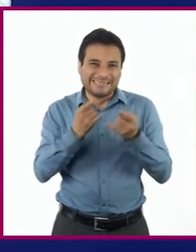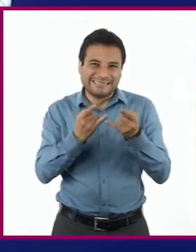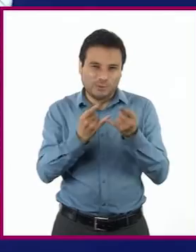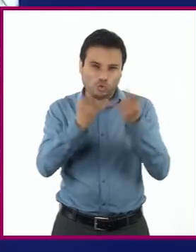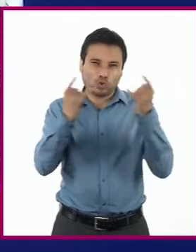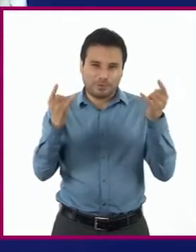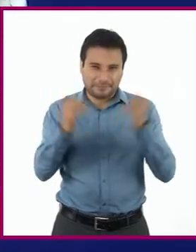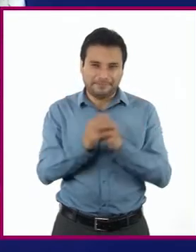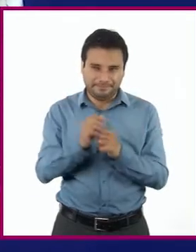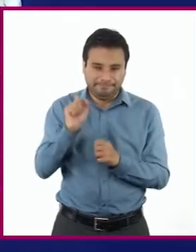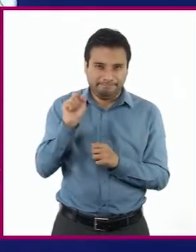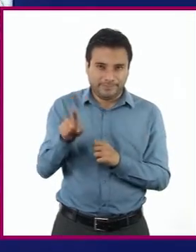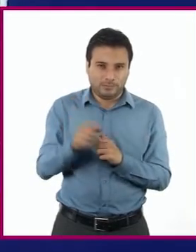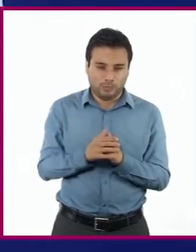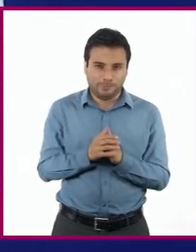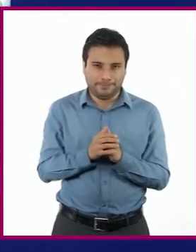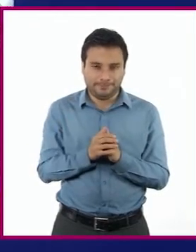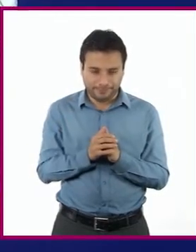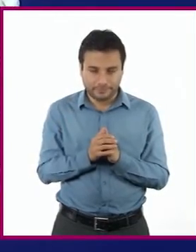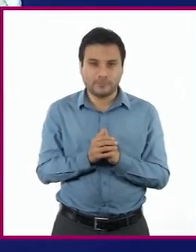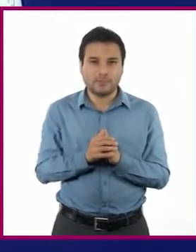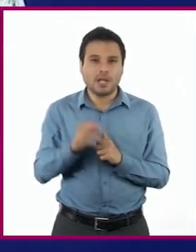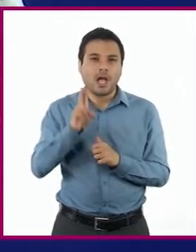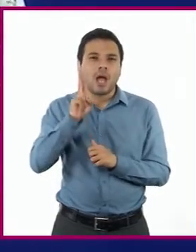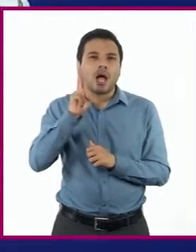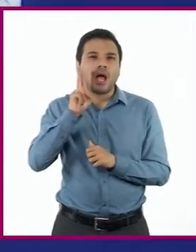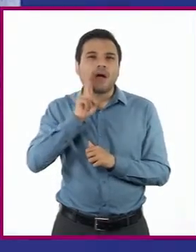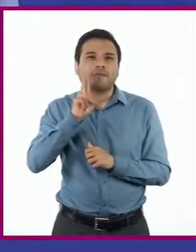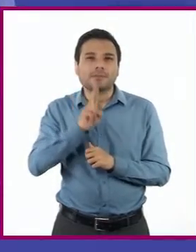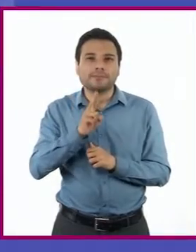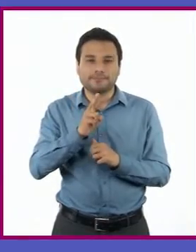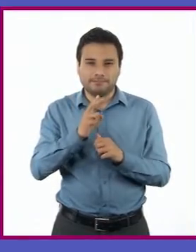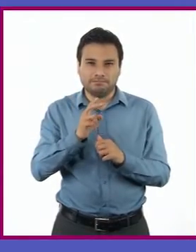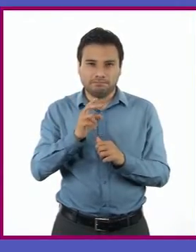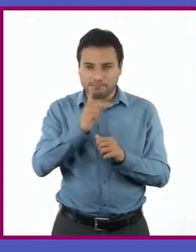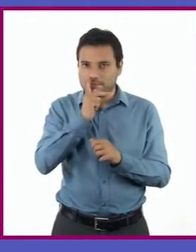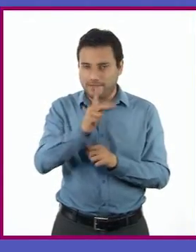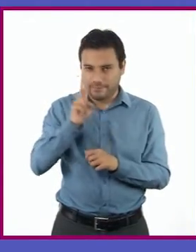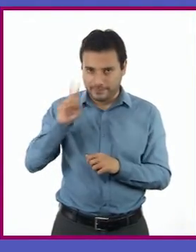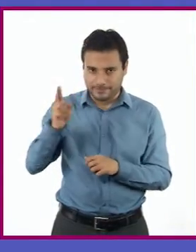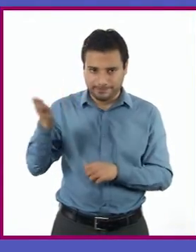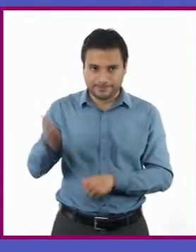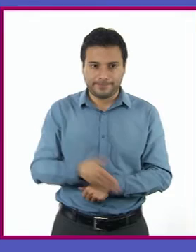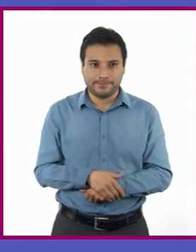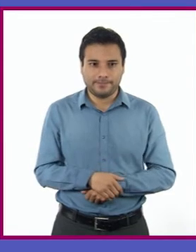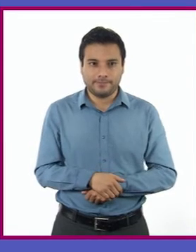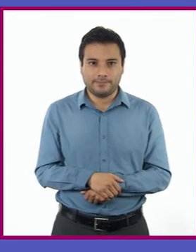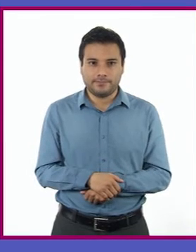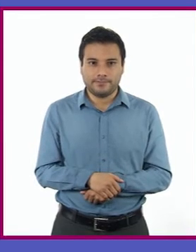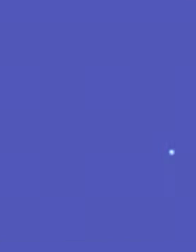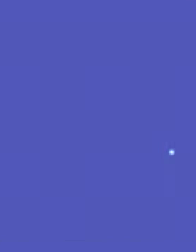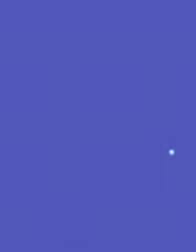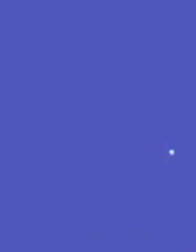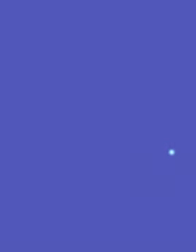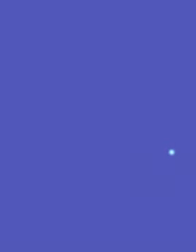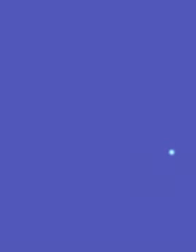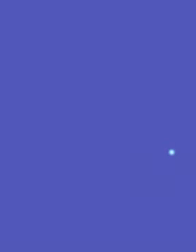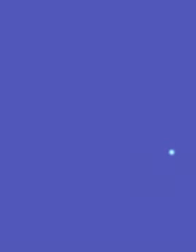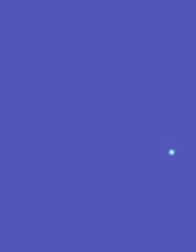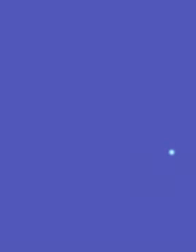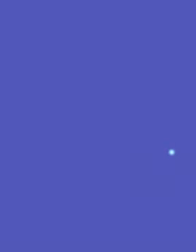Paz en 1992 e identifiquemos este grupo de marcadores. Soy de San Miguel